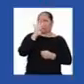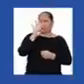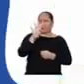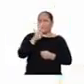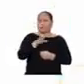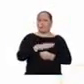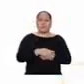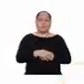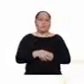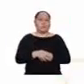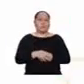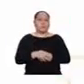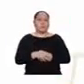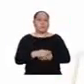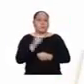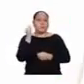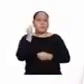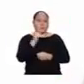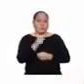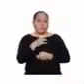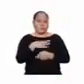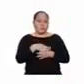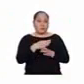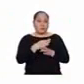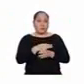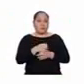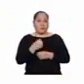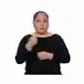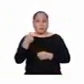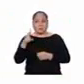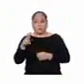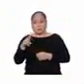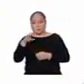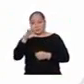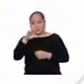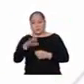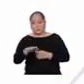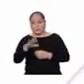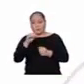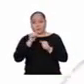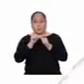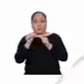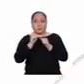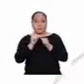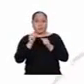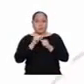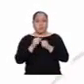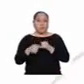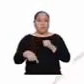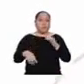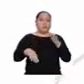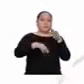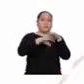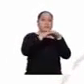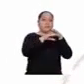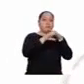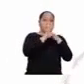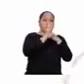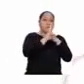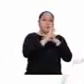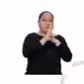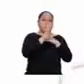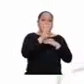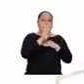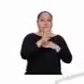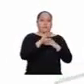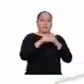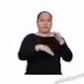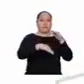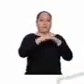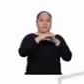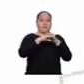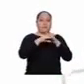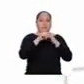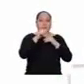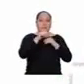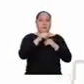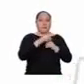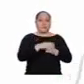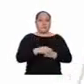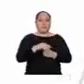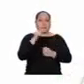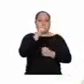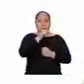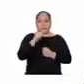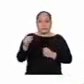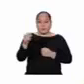64. En este caso, 12 es el menor valor y 64 el mayor valor.